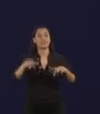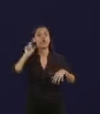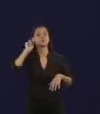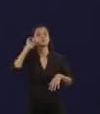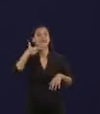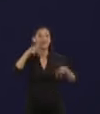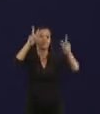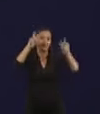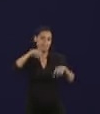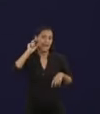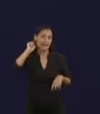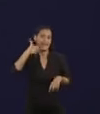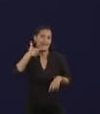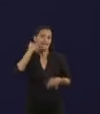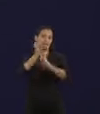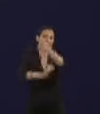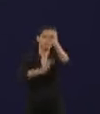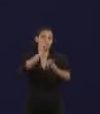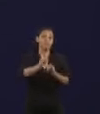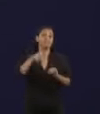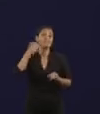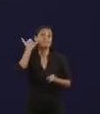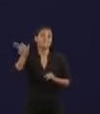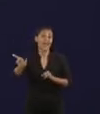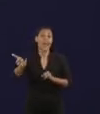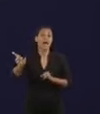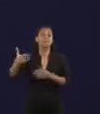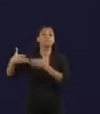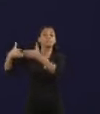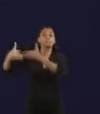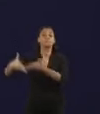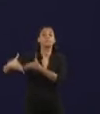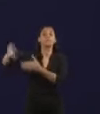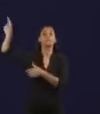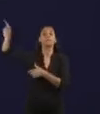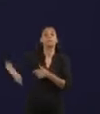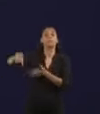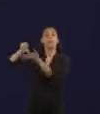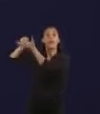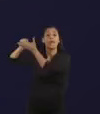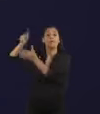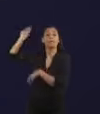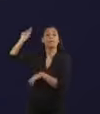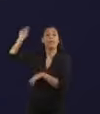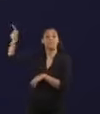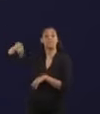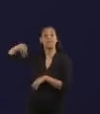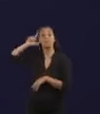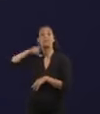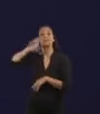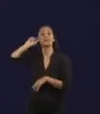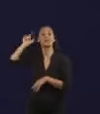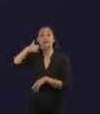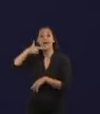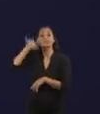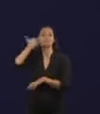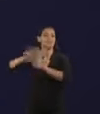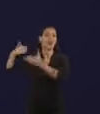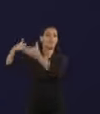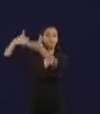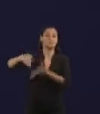tema gas comentarles que llegó al país el buque de la empresa brasileña petrobras se encuentra en este